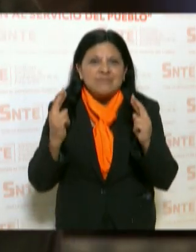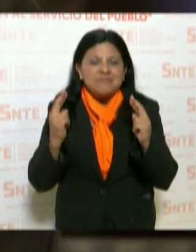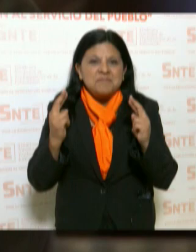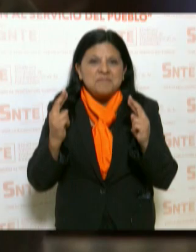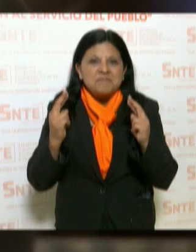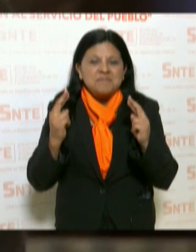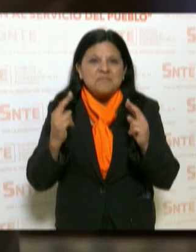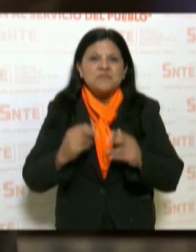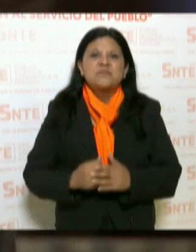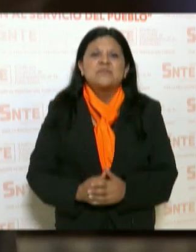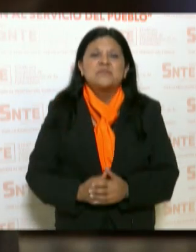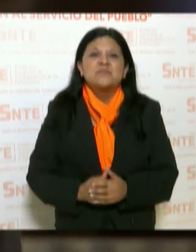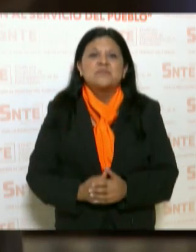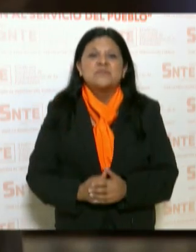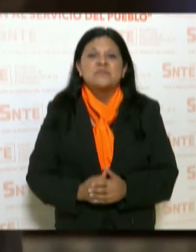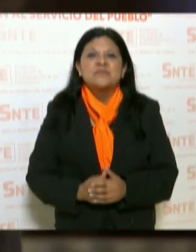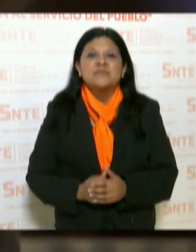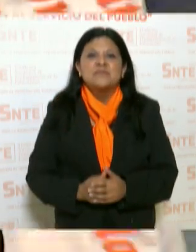que